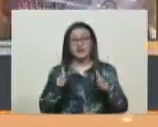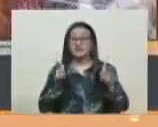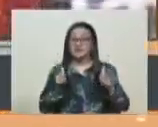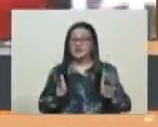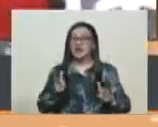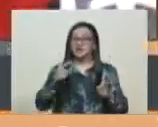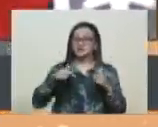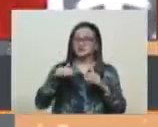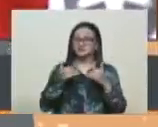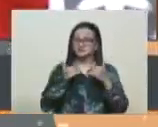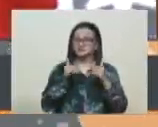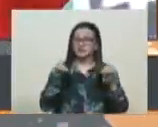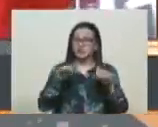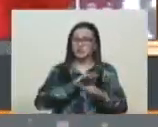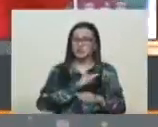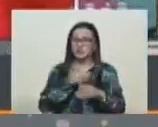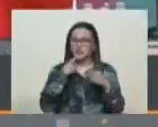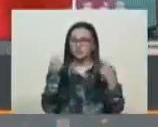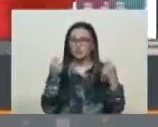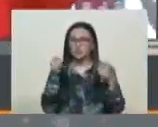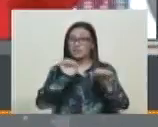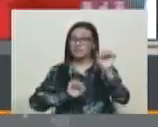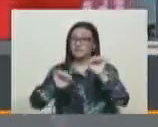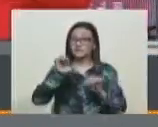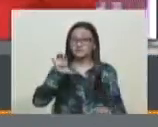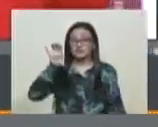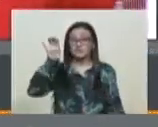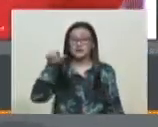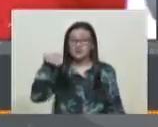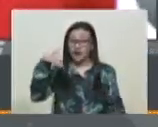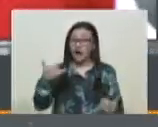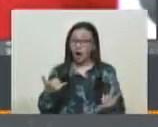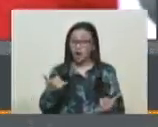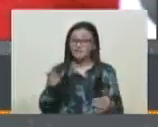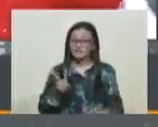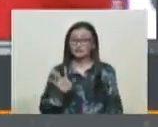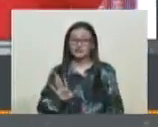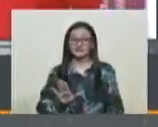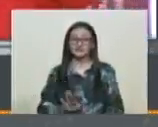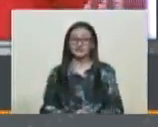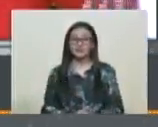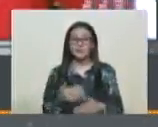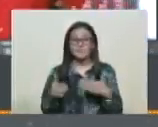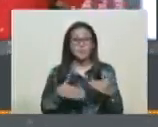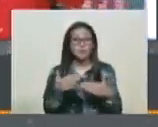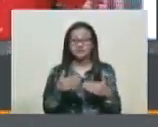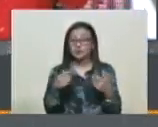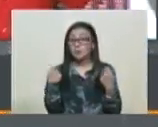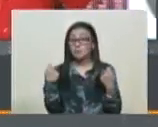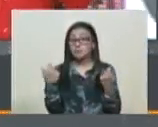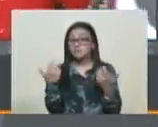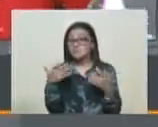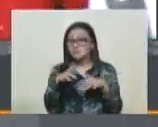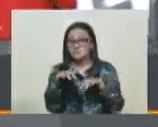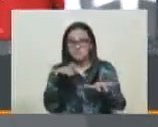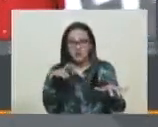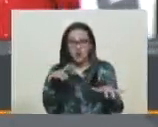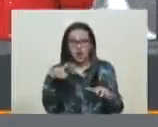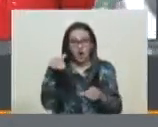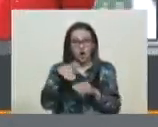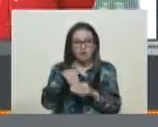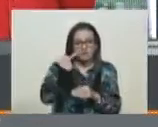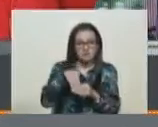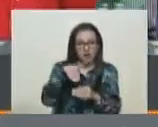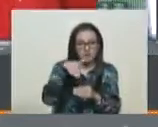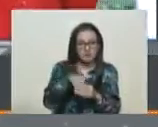pudiese activarse para la defensa de la patria. Y es lo que está ocurriendo en Venezuela. Un proceso popular constituyente